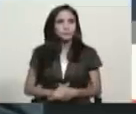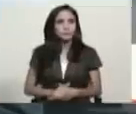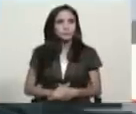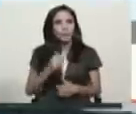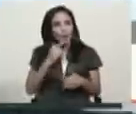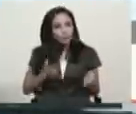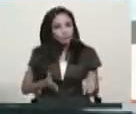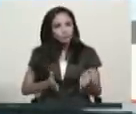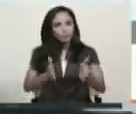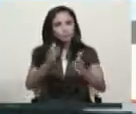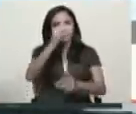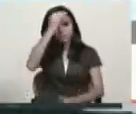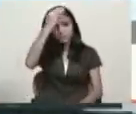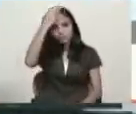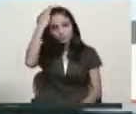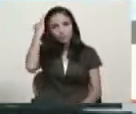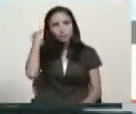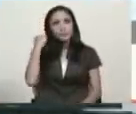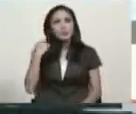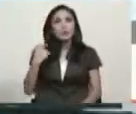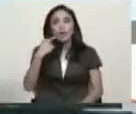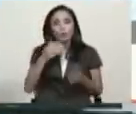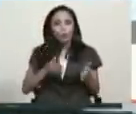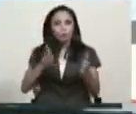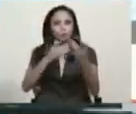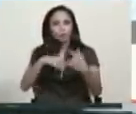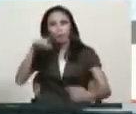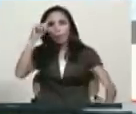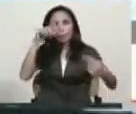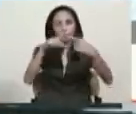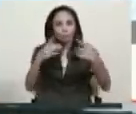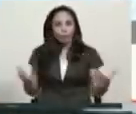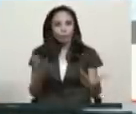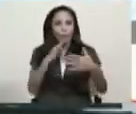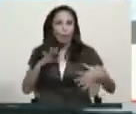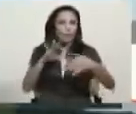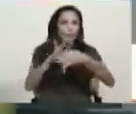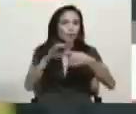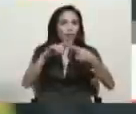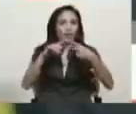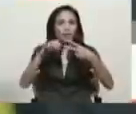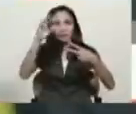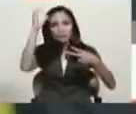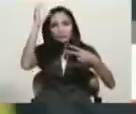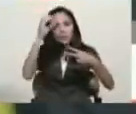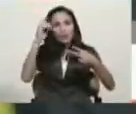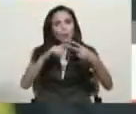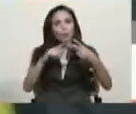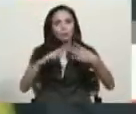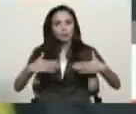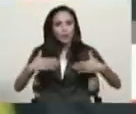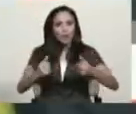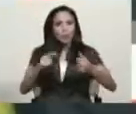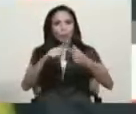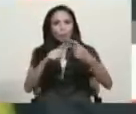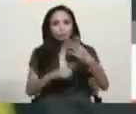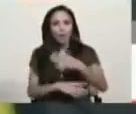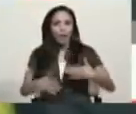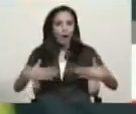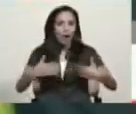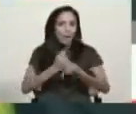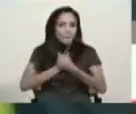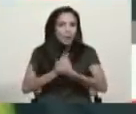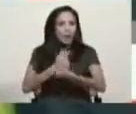Che, llevando dignidad, rebeldía, conciencia, salud, amor, guerrilleros de la